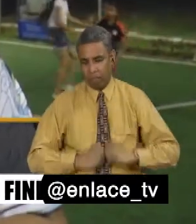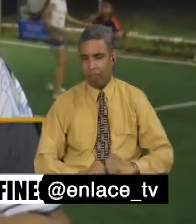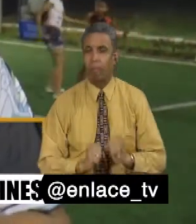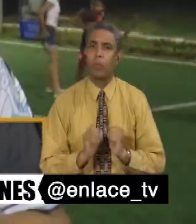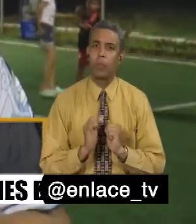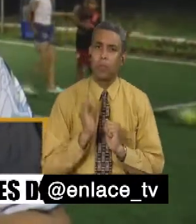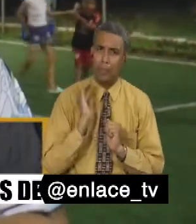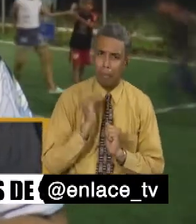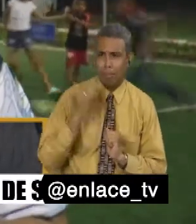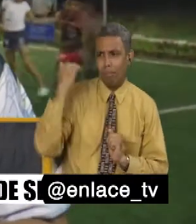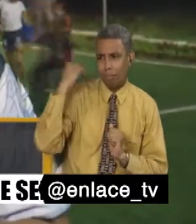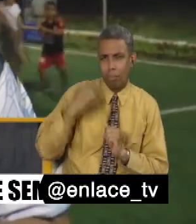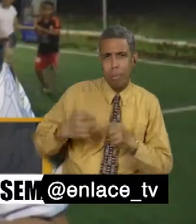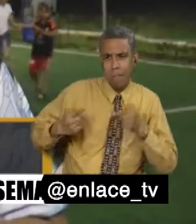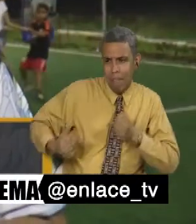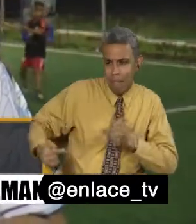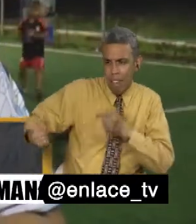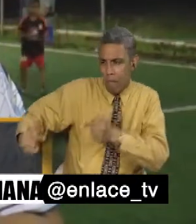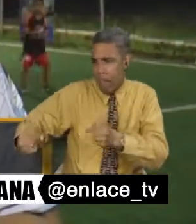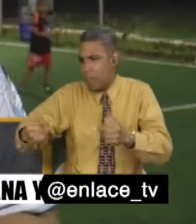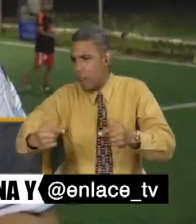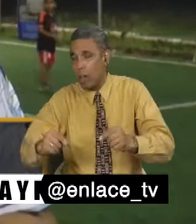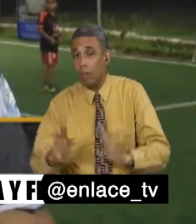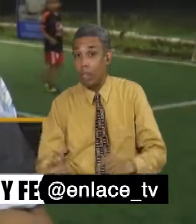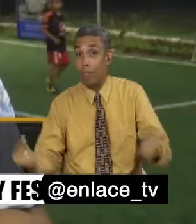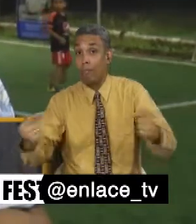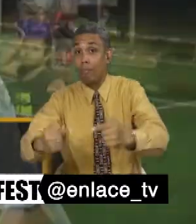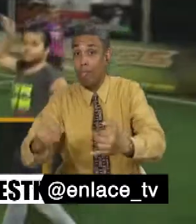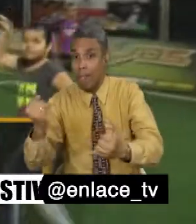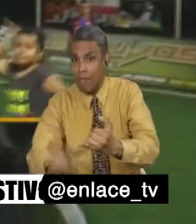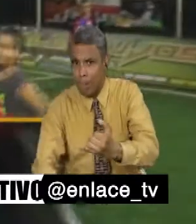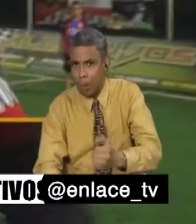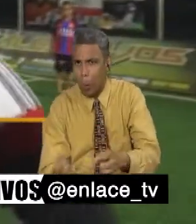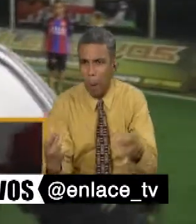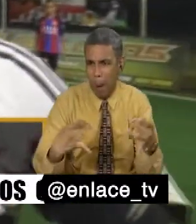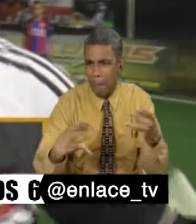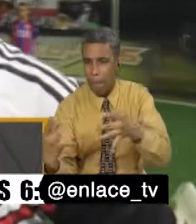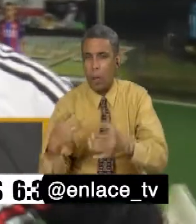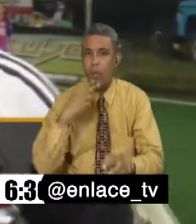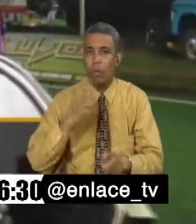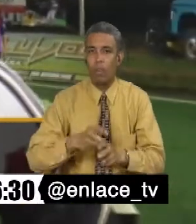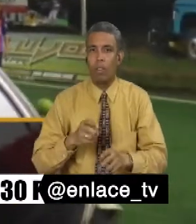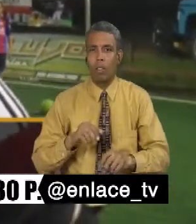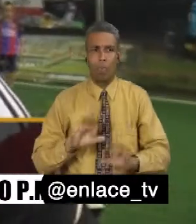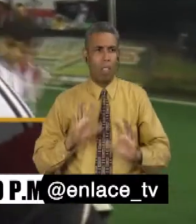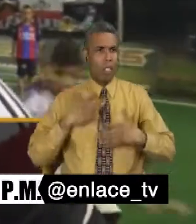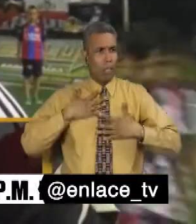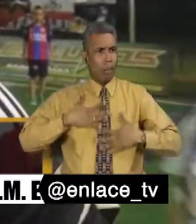haciendo buenos partidos, una final muy competitiva. Gracias a Dios se han dado las cosas a nosotros. Aquí todos somos ganadores,